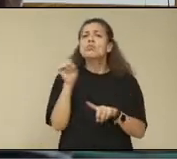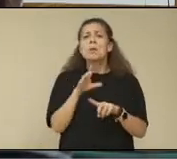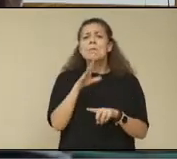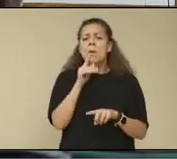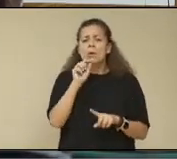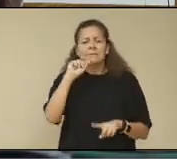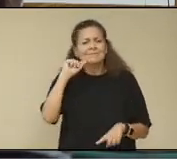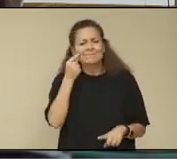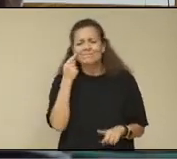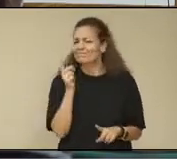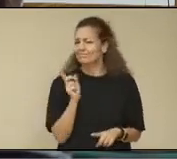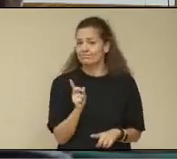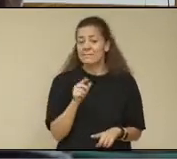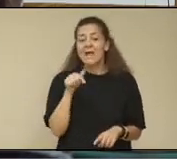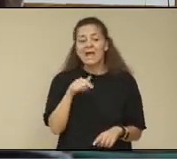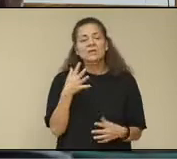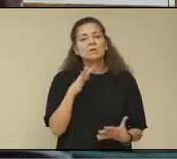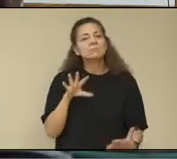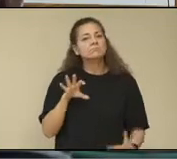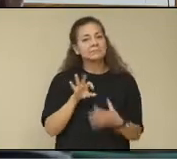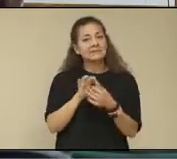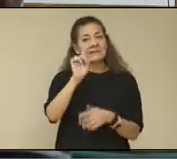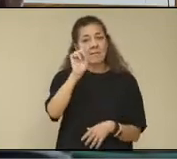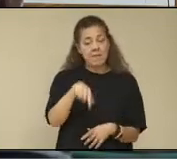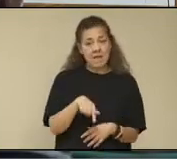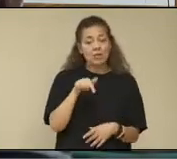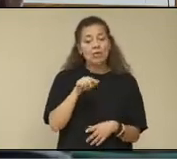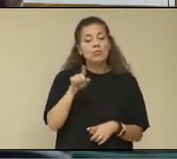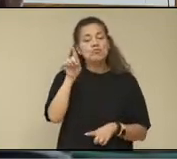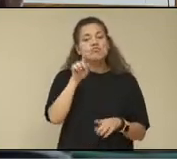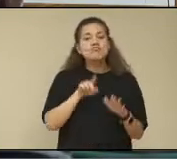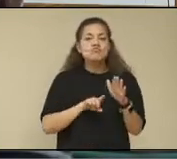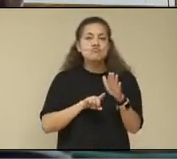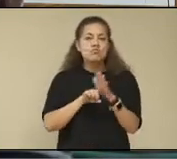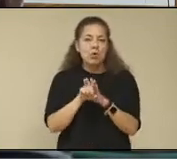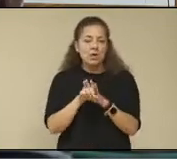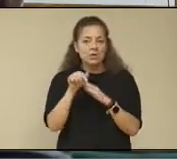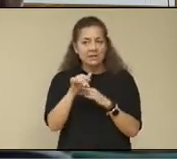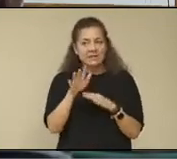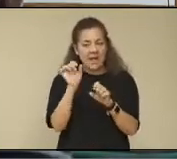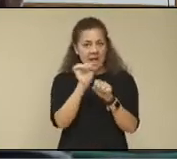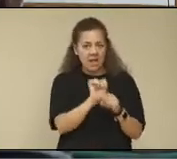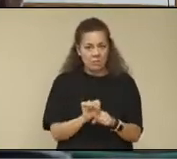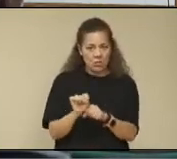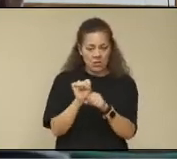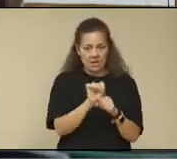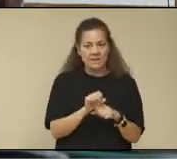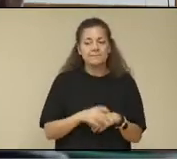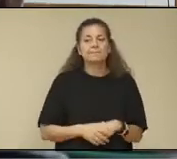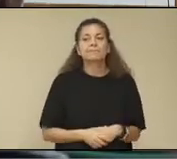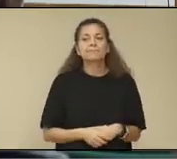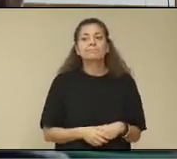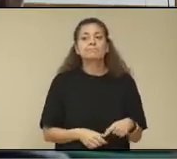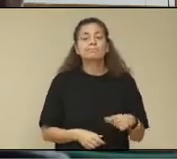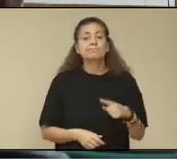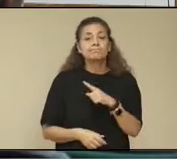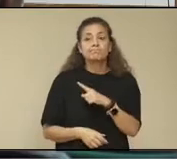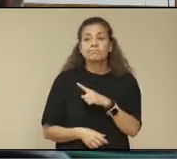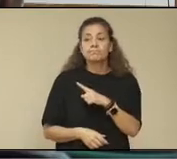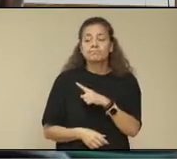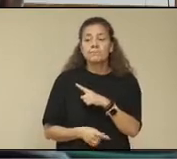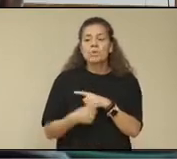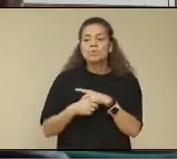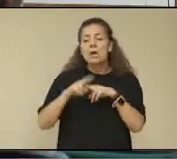diagnóstico y que va a tener que ver también con el progreso de la inmunidad. Esto es